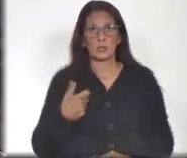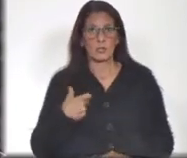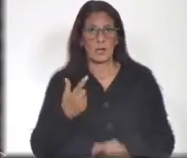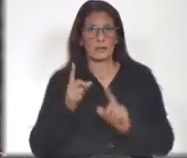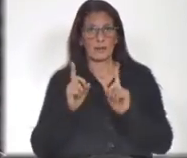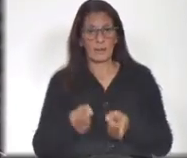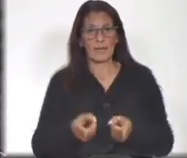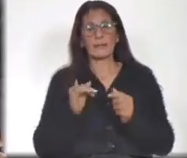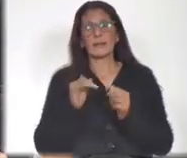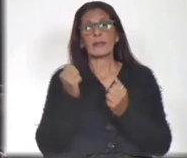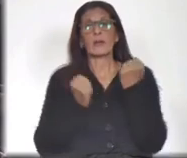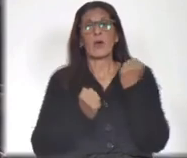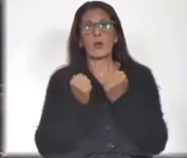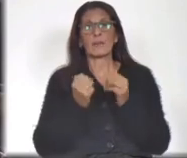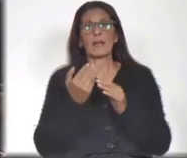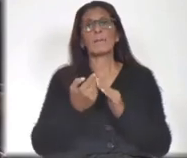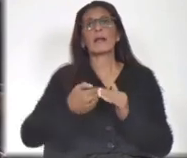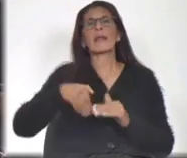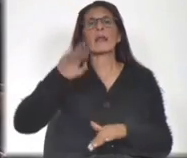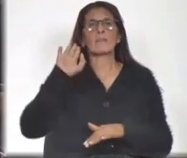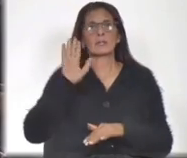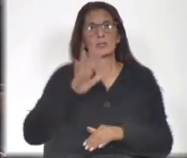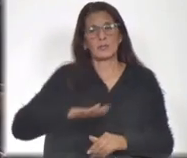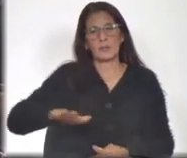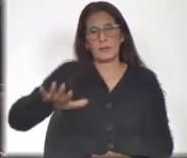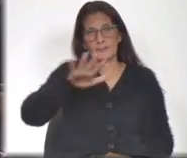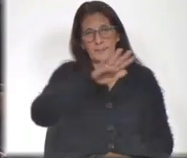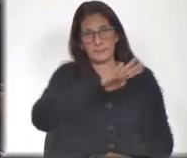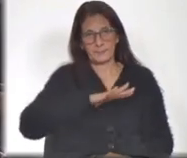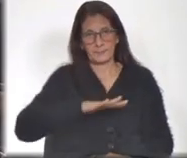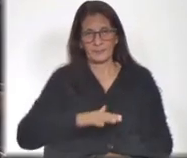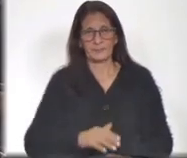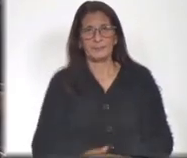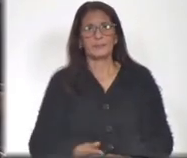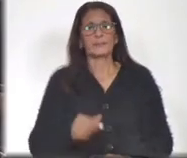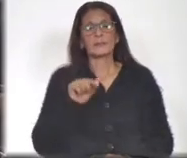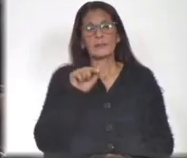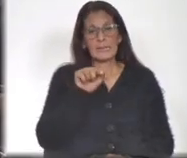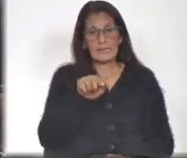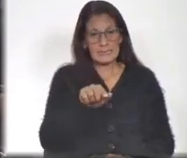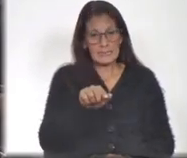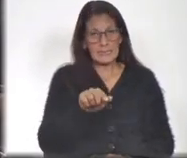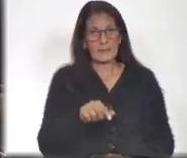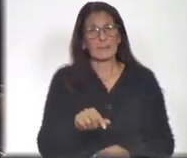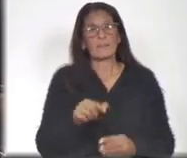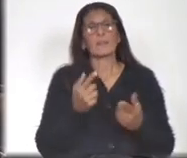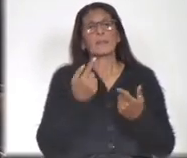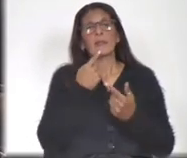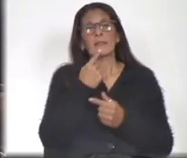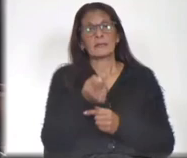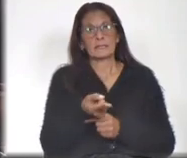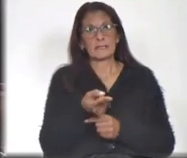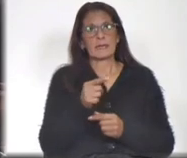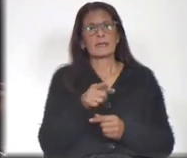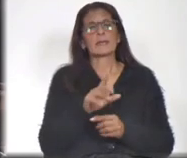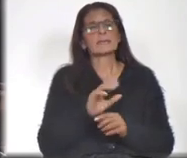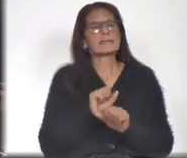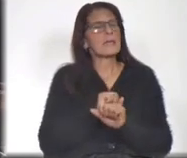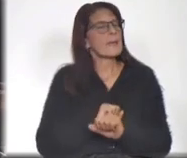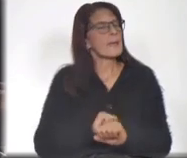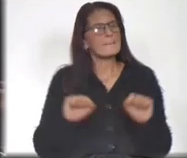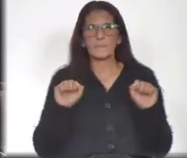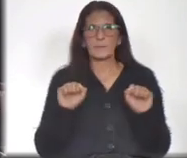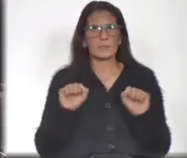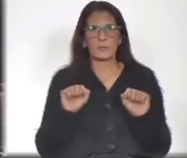y económica para la mayoría de nuestra población. Ese contexto es el que nos dice que es